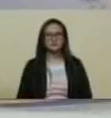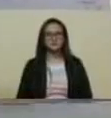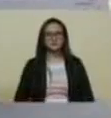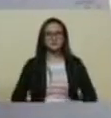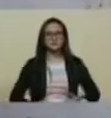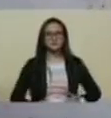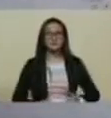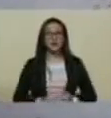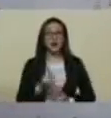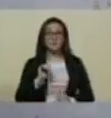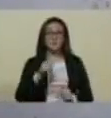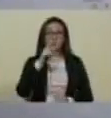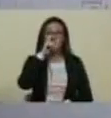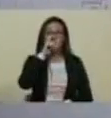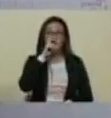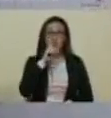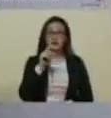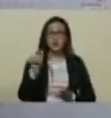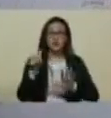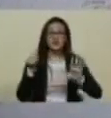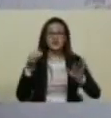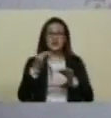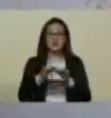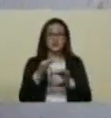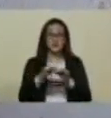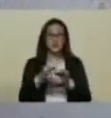Iniciamos el año escolar un 16 de septiembre.